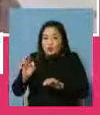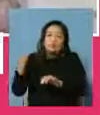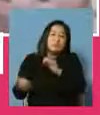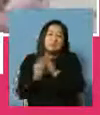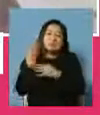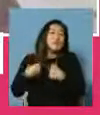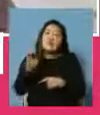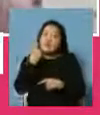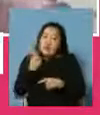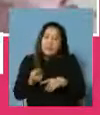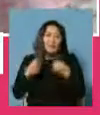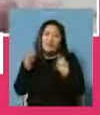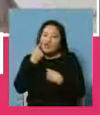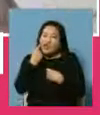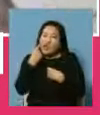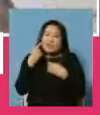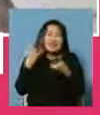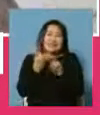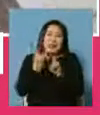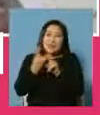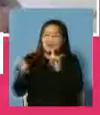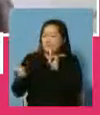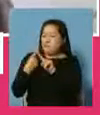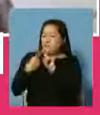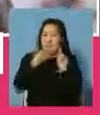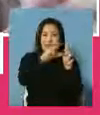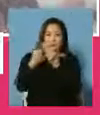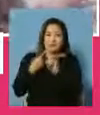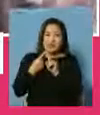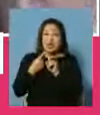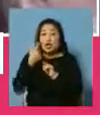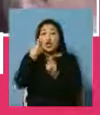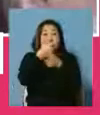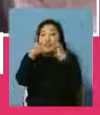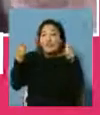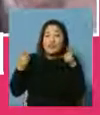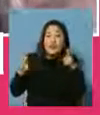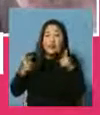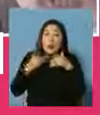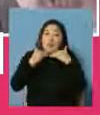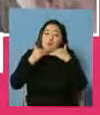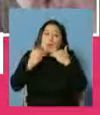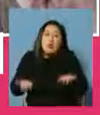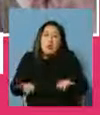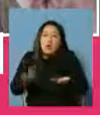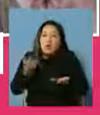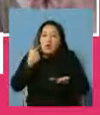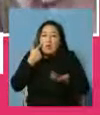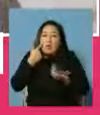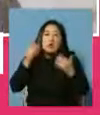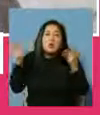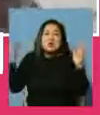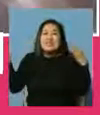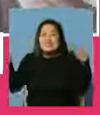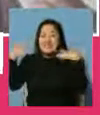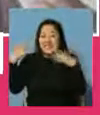con virus, bacterias, con microbios de toda índole que como no los vemos, ni nos enteramos que andan por ahí.